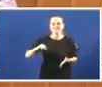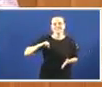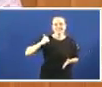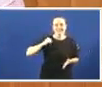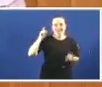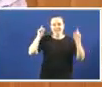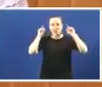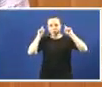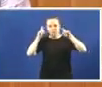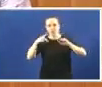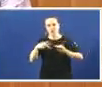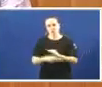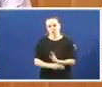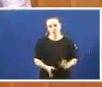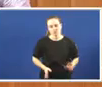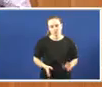en educación.